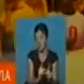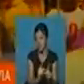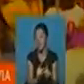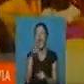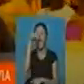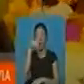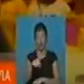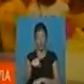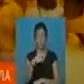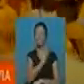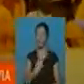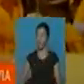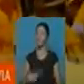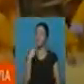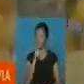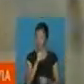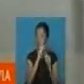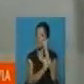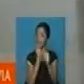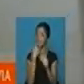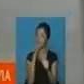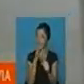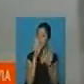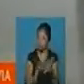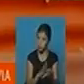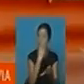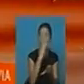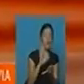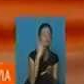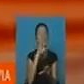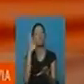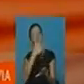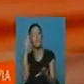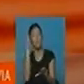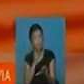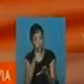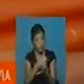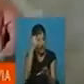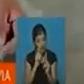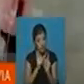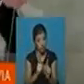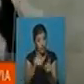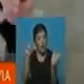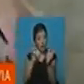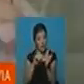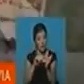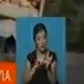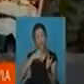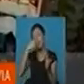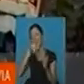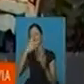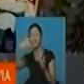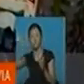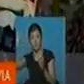aumentar al 40-50% ese impuesto, lo que dejan las empresas, y destinarlo a programas sociales que han funcionado muy bien. Y el